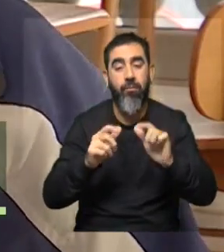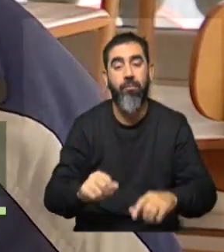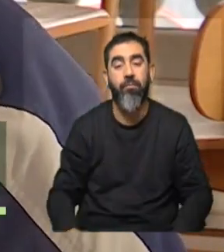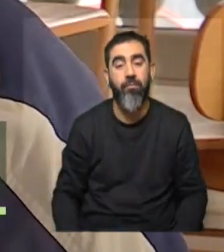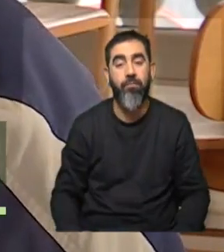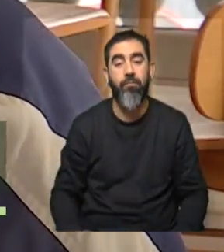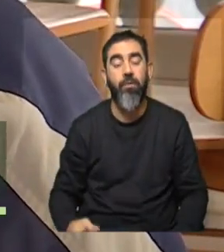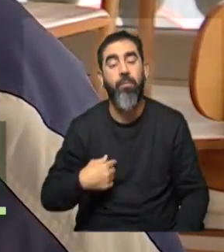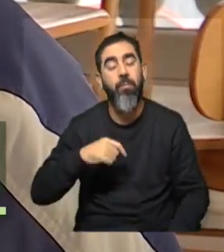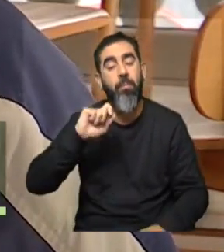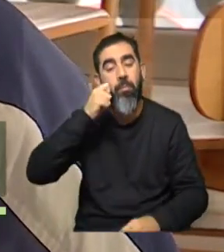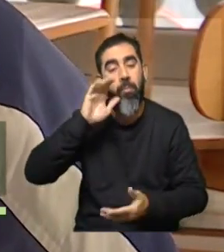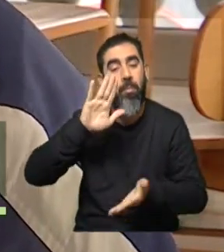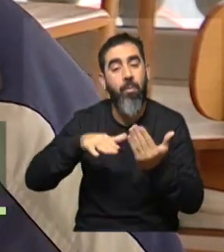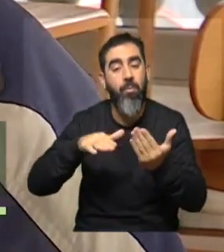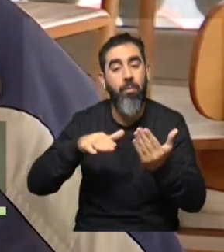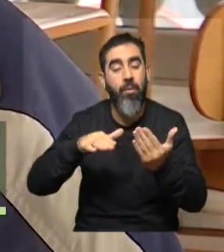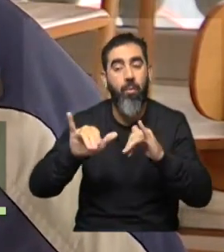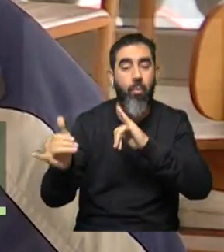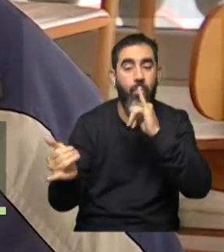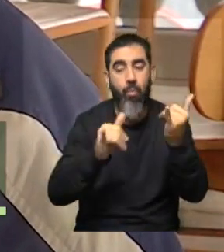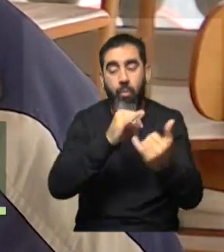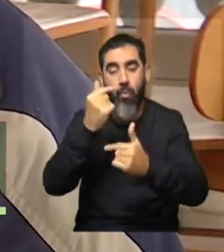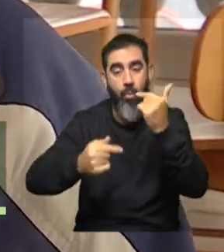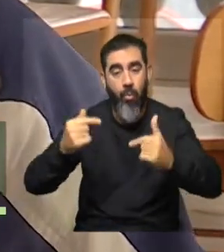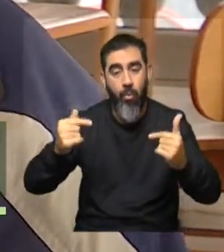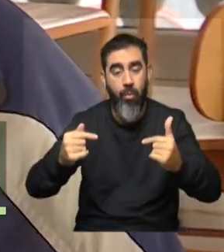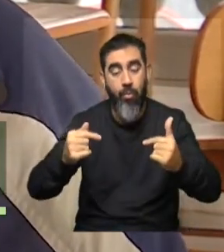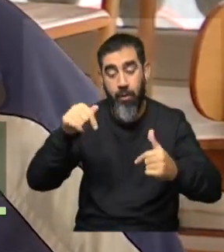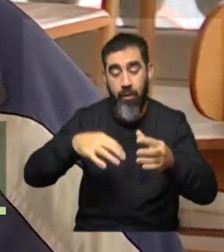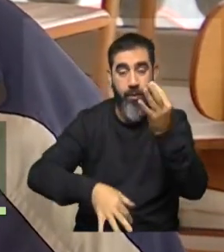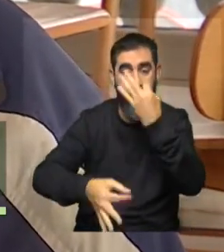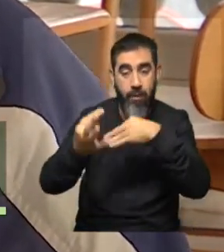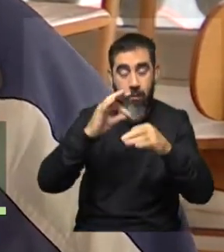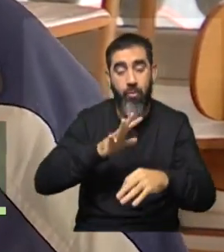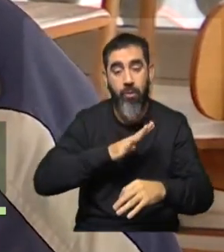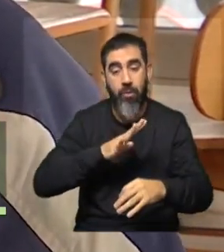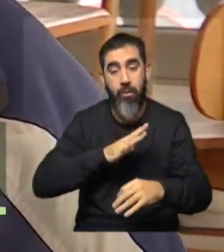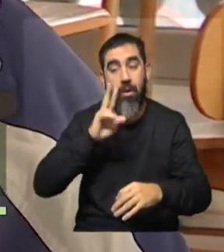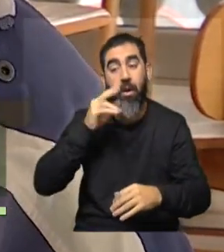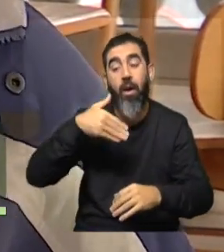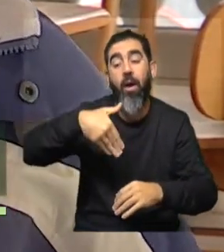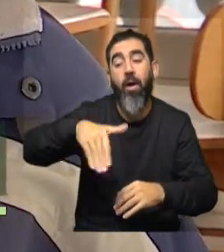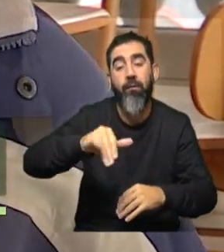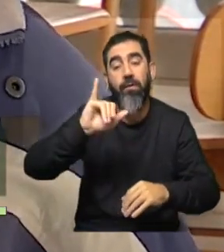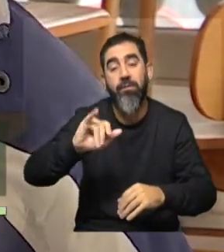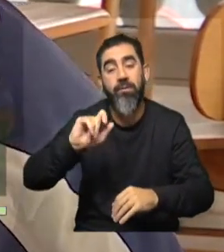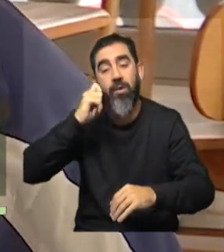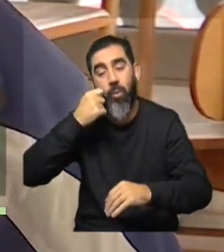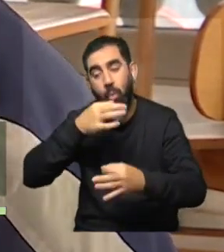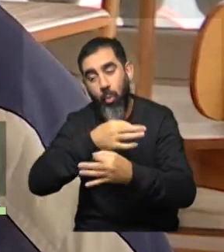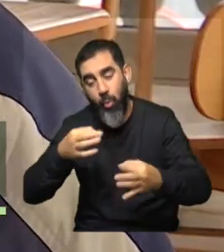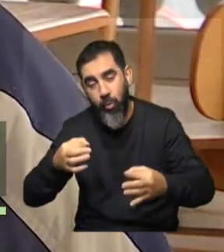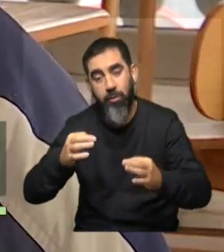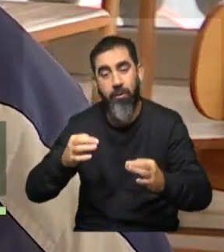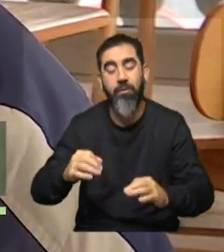la parte que más me gusta este trabajo es lo lúdico y y acá en el teatro lo encontré Ahora hay que ver si si las cosas sale bien